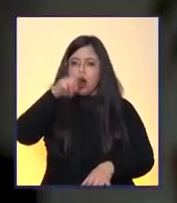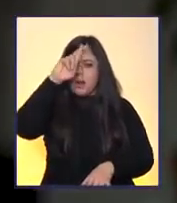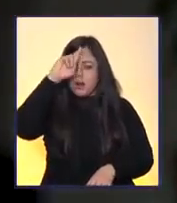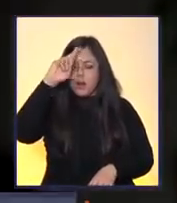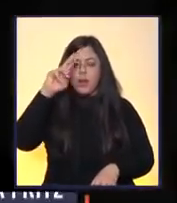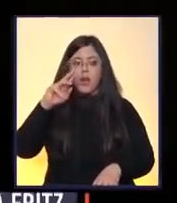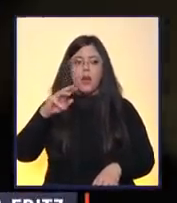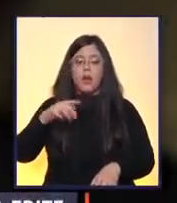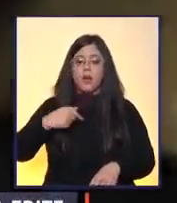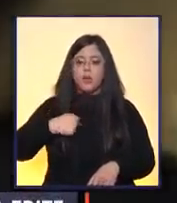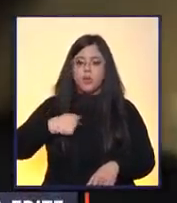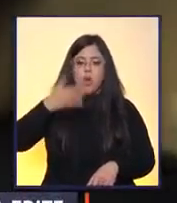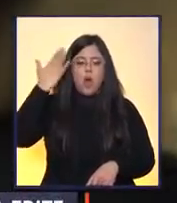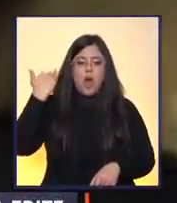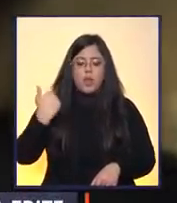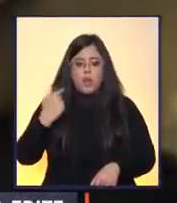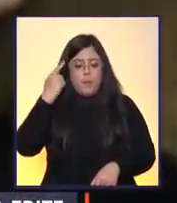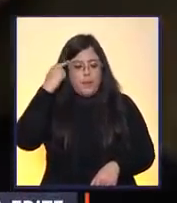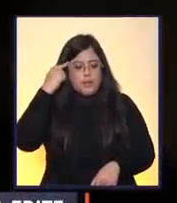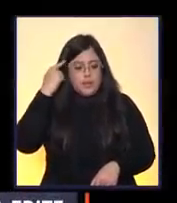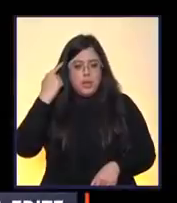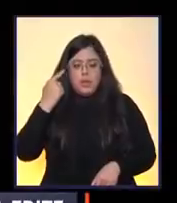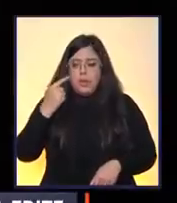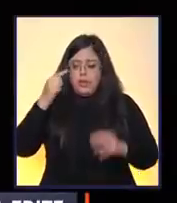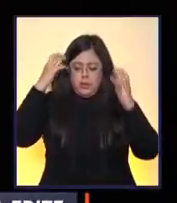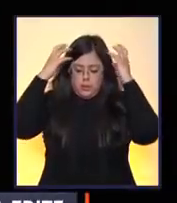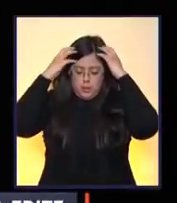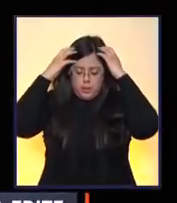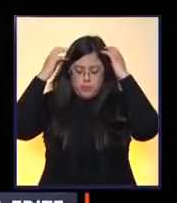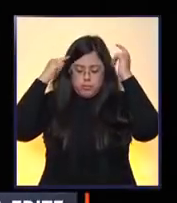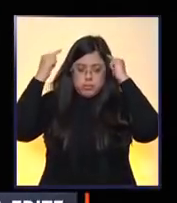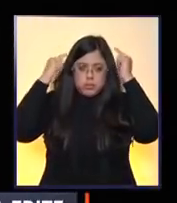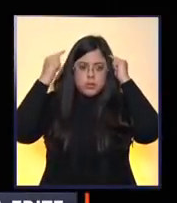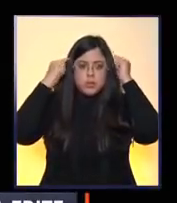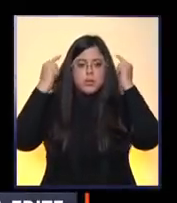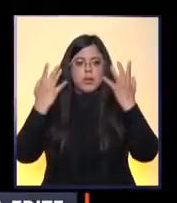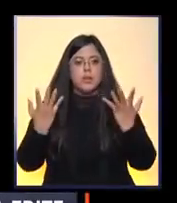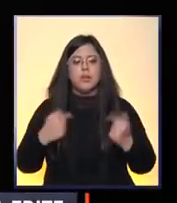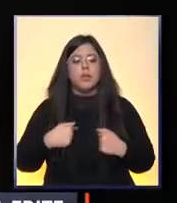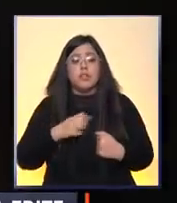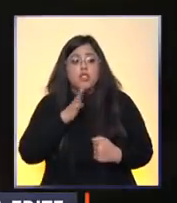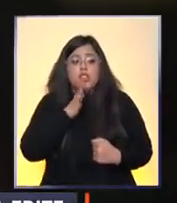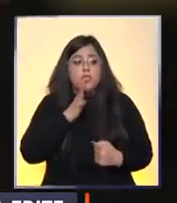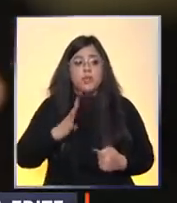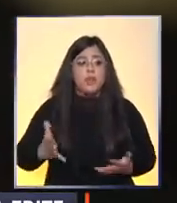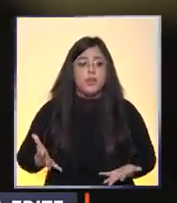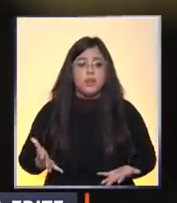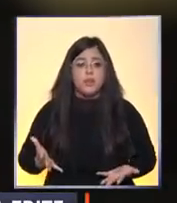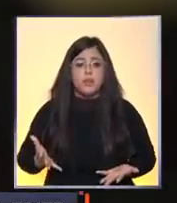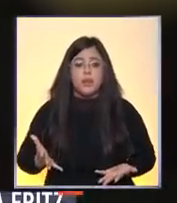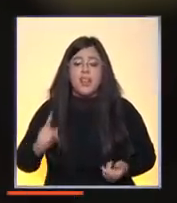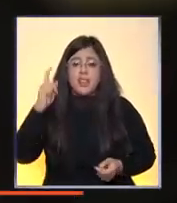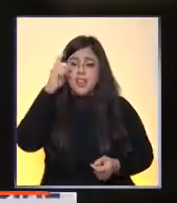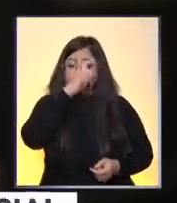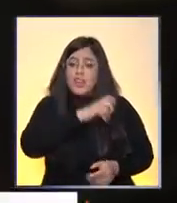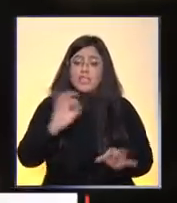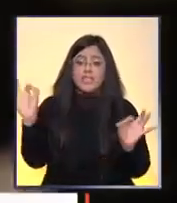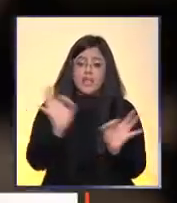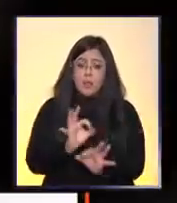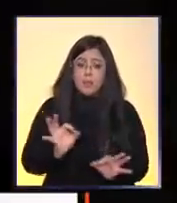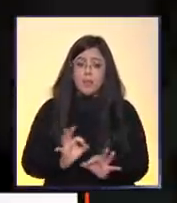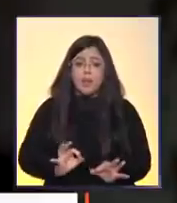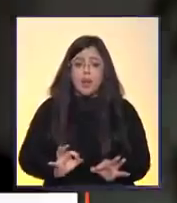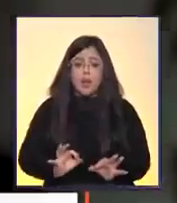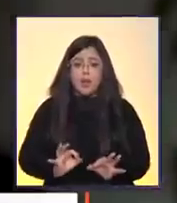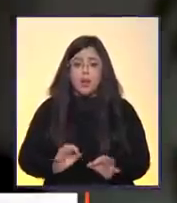yo pensé en hacer mil cosas. Es como, no sé, a ver, es súper complicado explicarlo. Tu